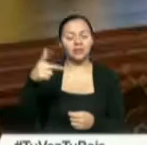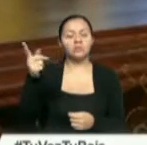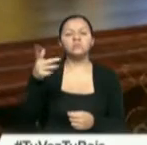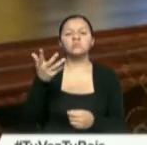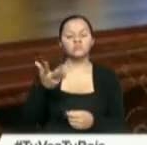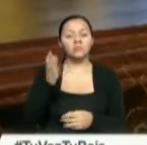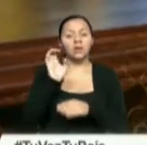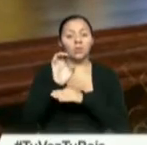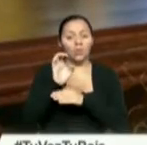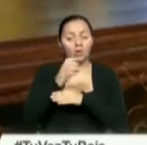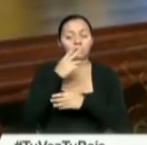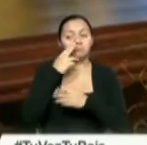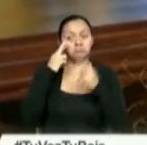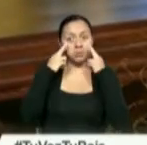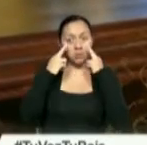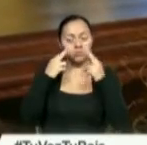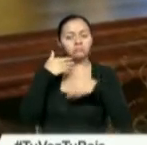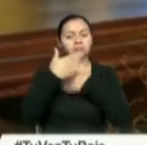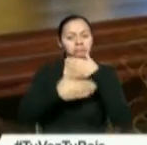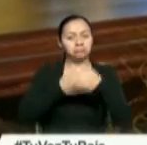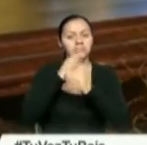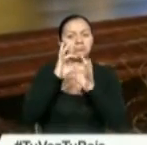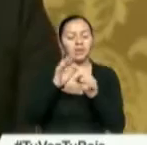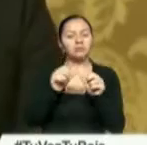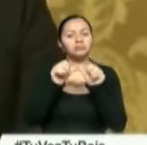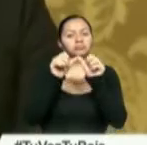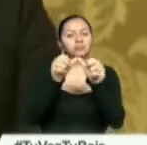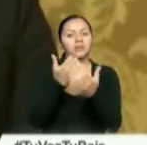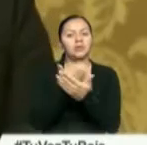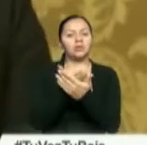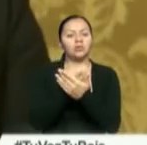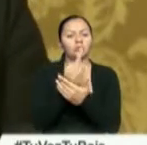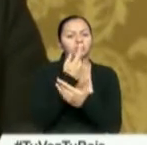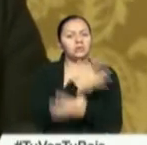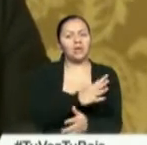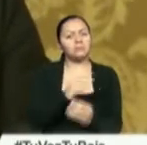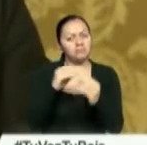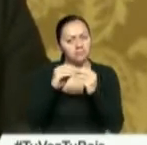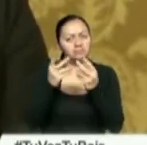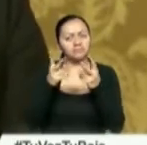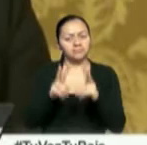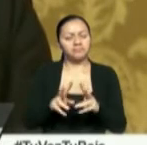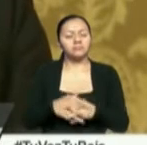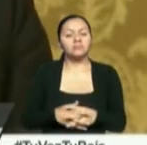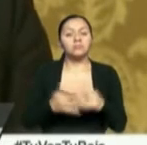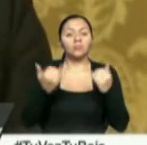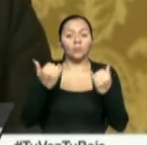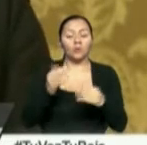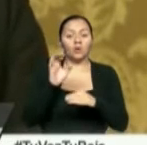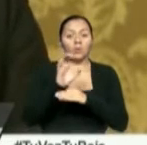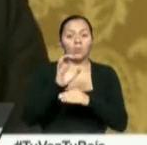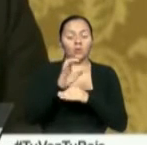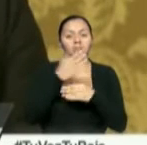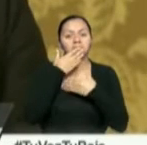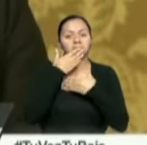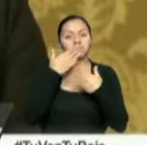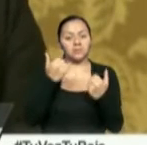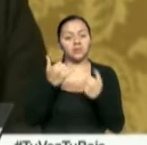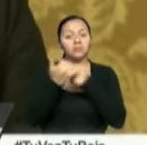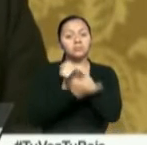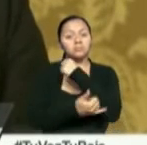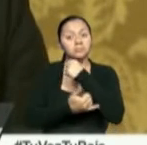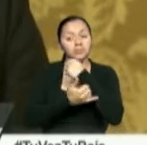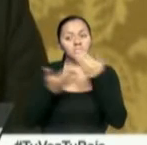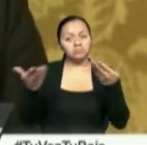avanzados de la región no sólo en sostenimiento económico jugador se encuentra en un punto de inflexión para pasar de ser un país receptor de